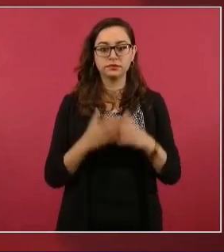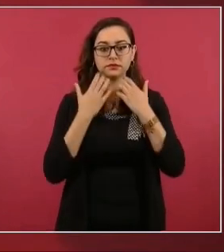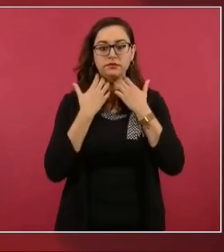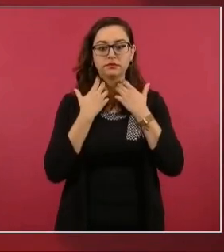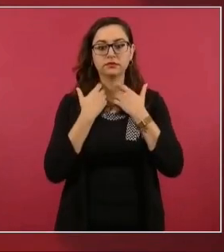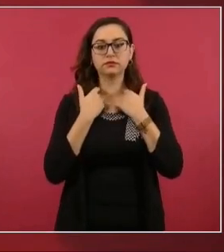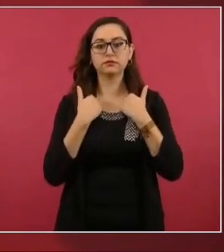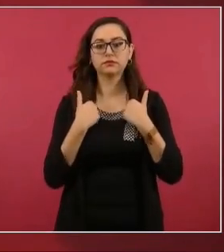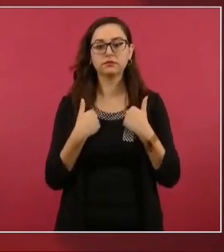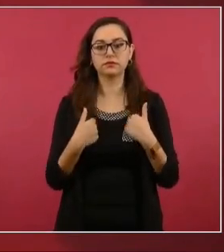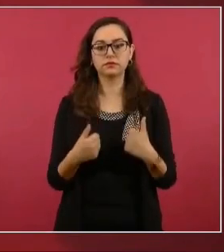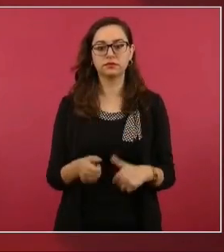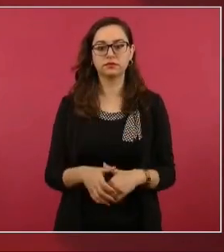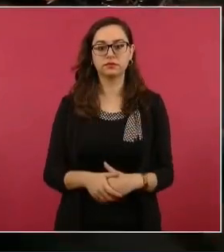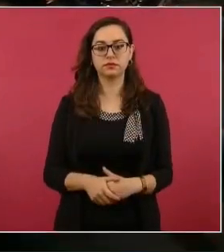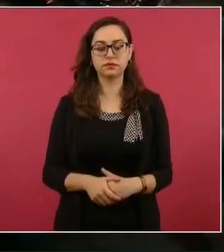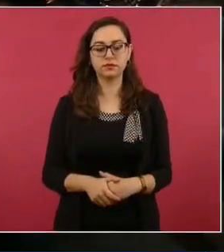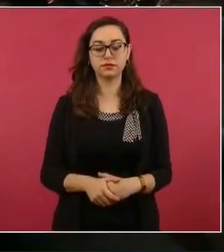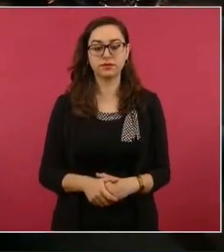Su